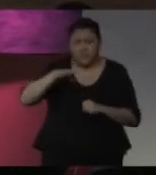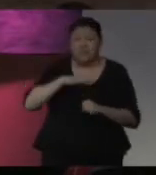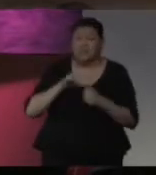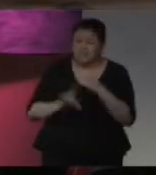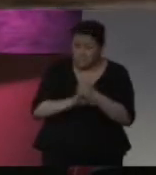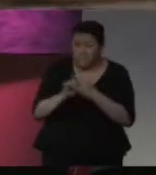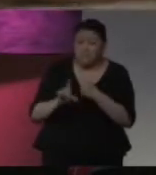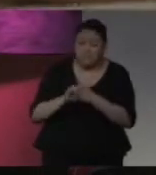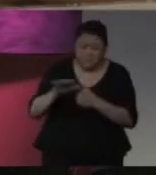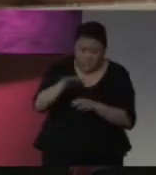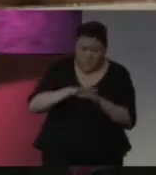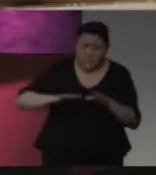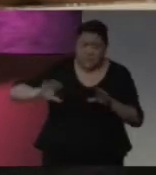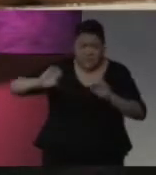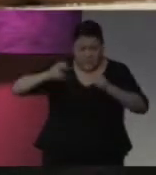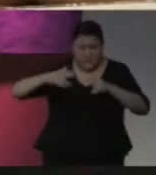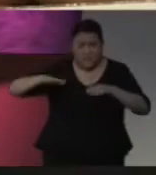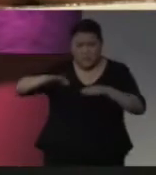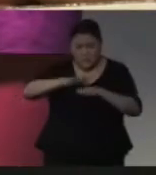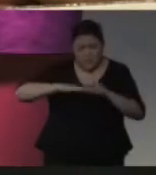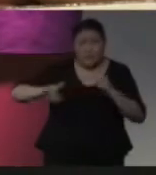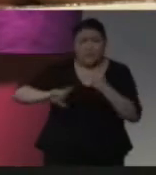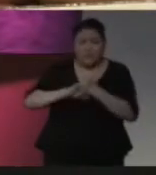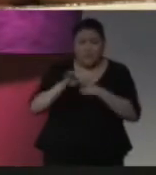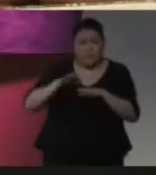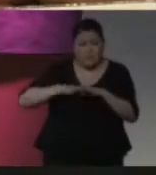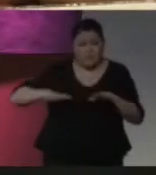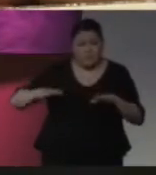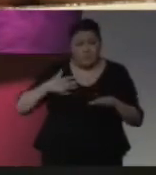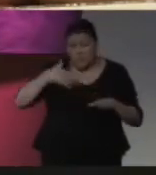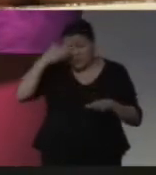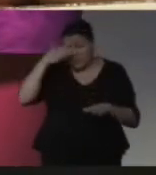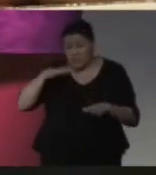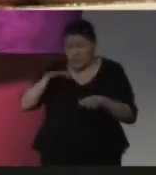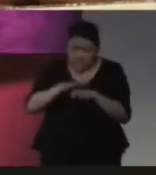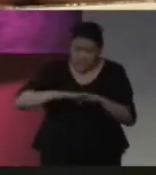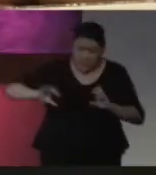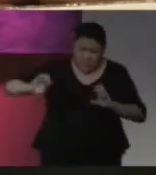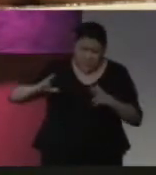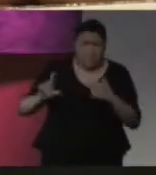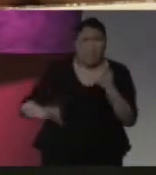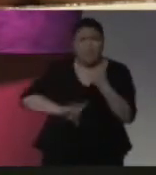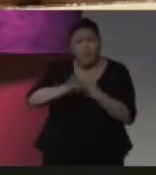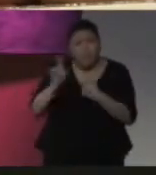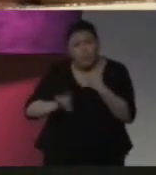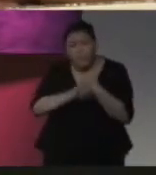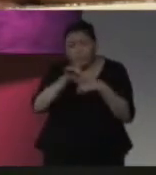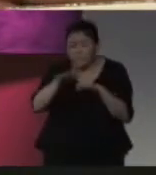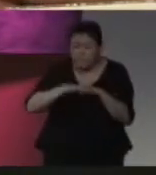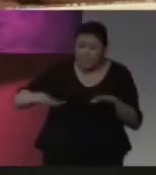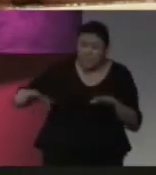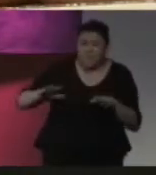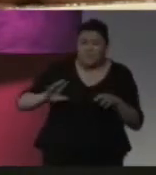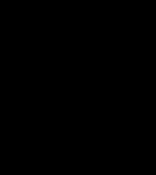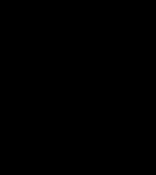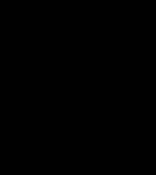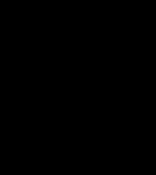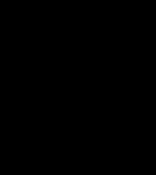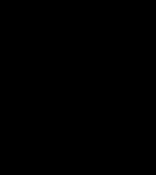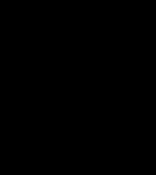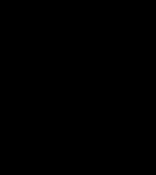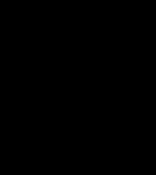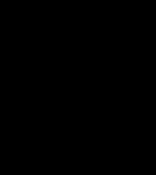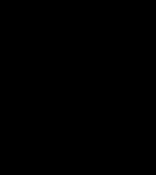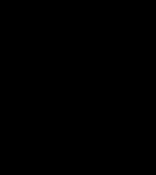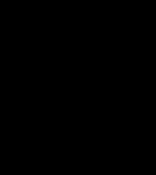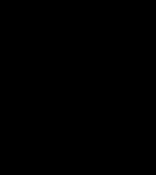importante entender nuestros problemas locales en función de la globalidad que ha